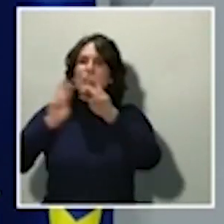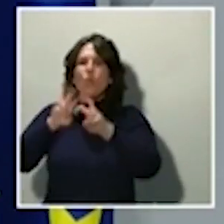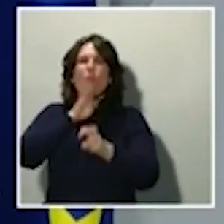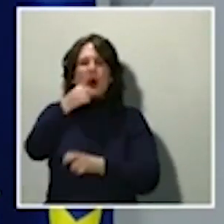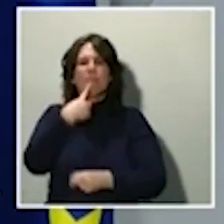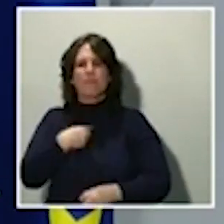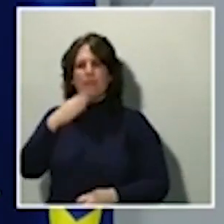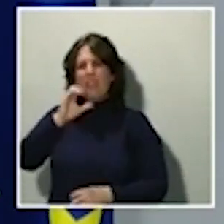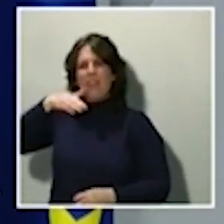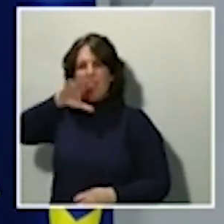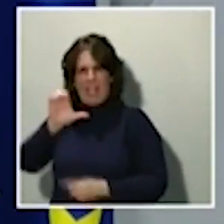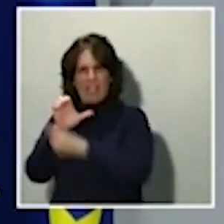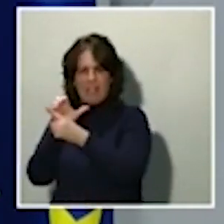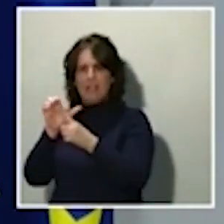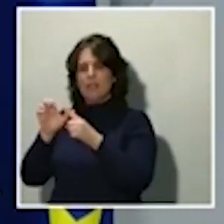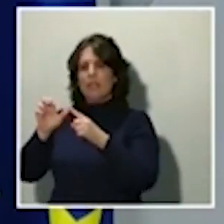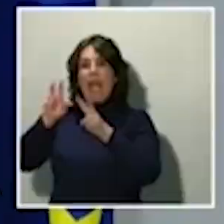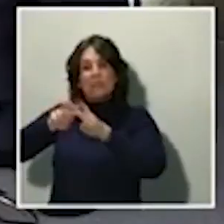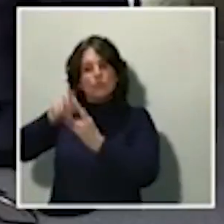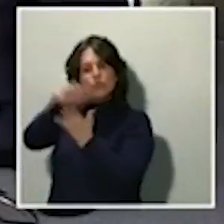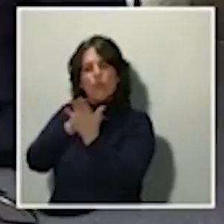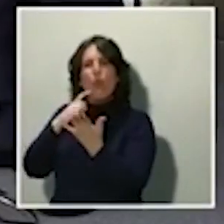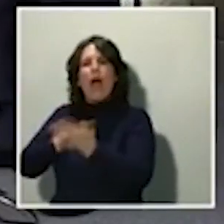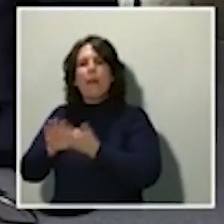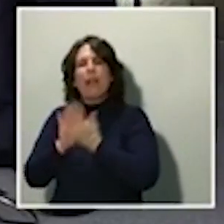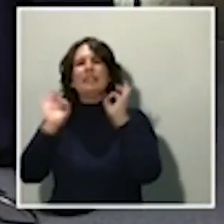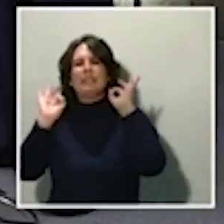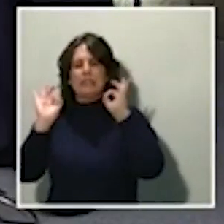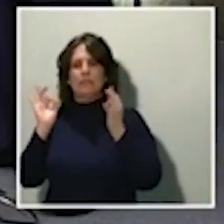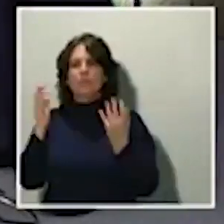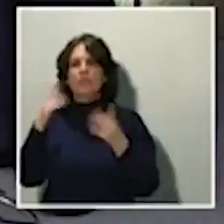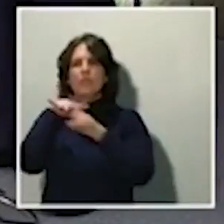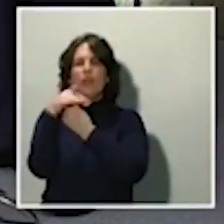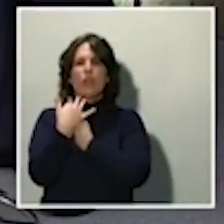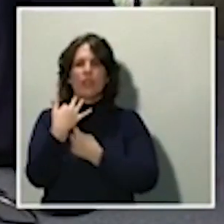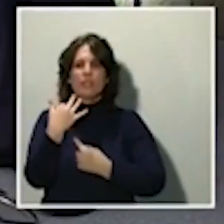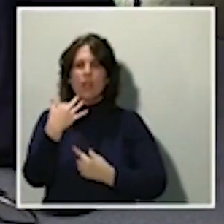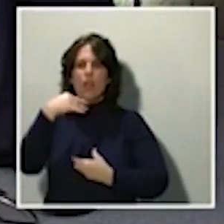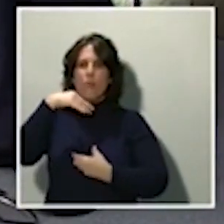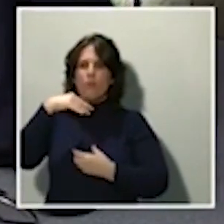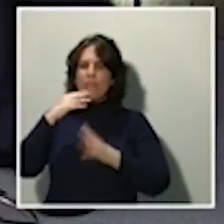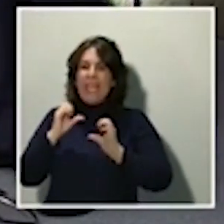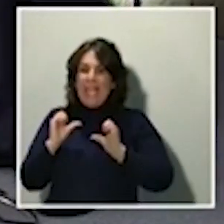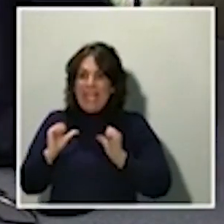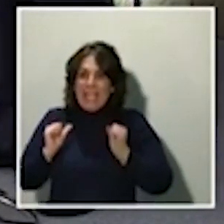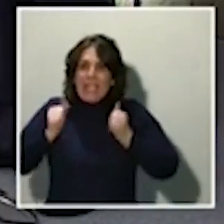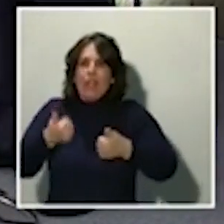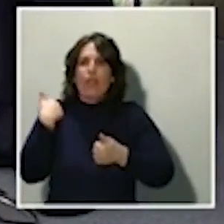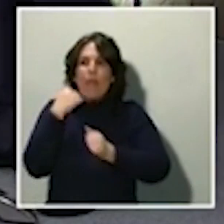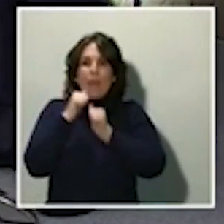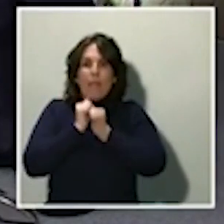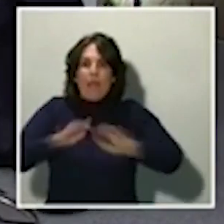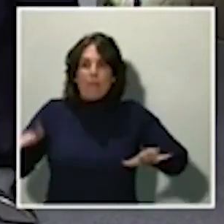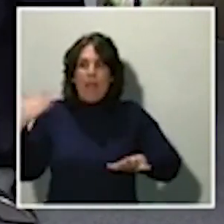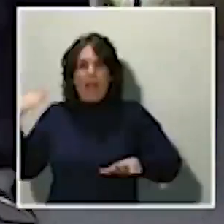estudio en concreto en lo que habla es sobre todo de los casos que llamamos latentes al inicio de la epidemia una vez que la epidemia se ha iniciado